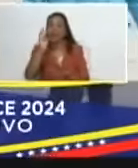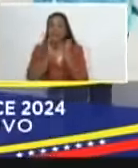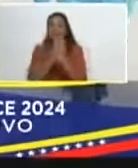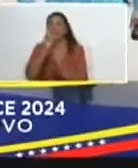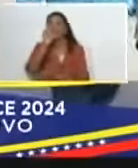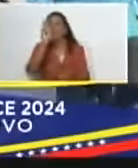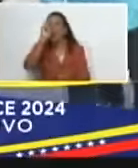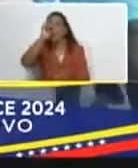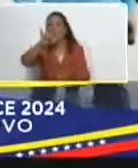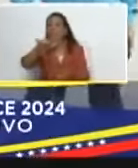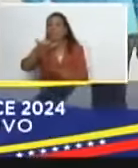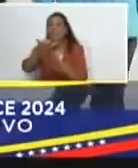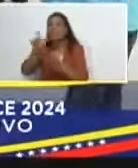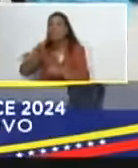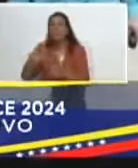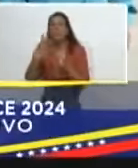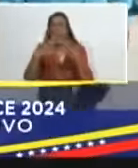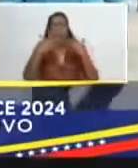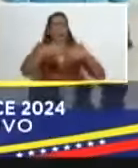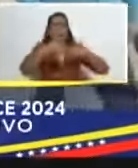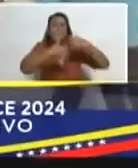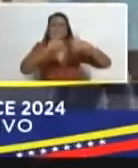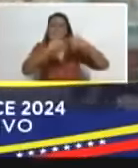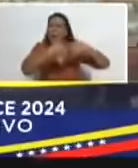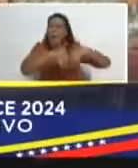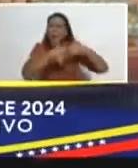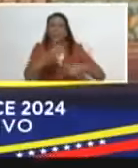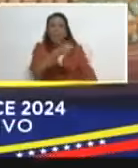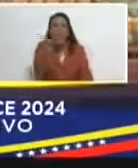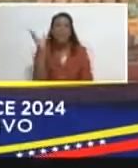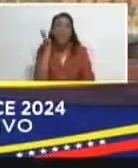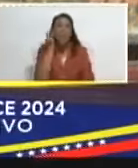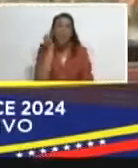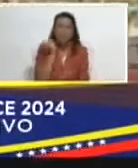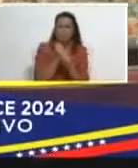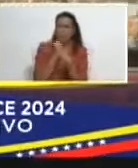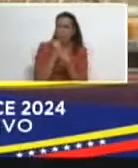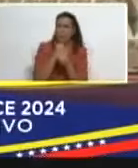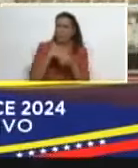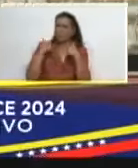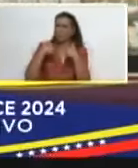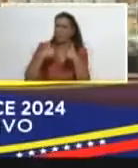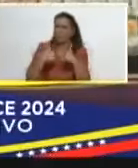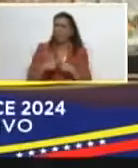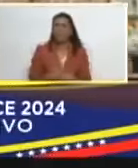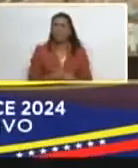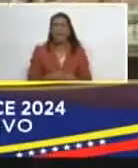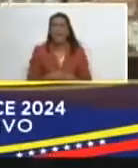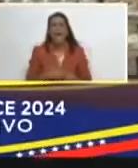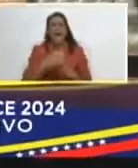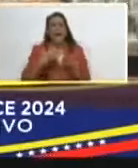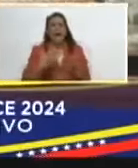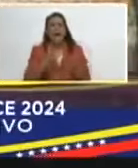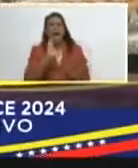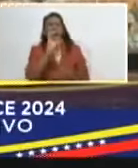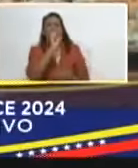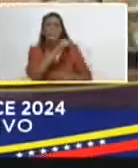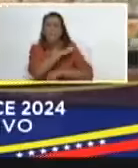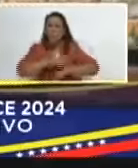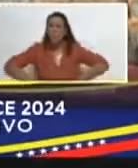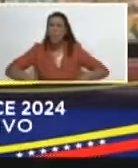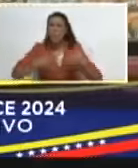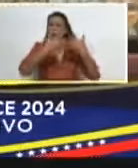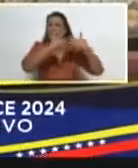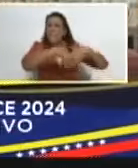a Santoni y todas sus plantas de trabajo. Mira estas mujeres, trabajadores. Aso Portuguesa, ¿qué me dice Primitivo de